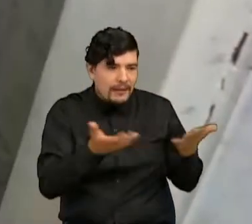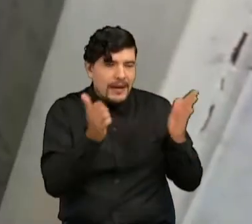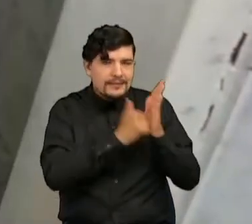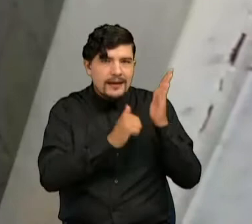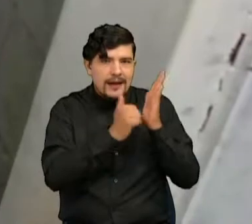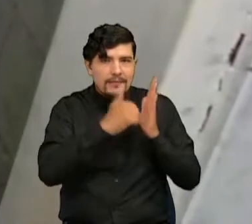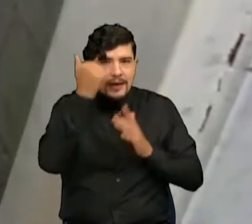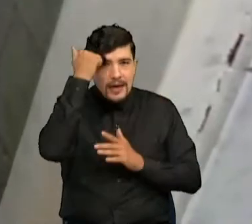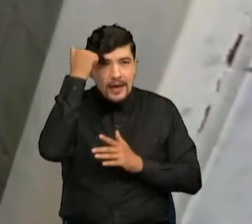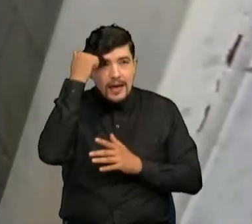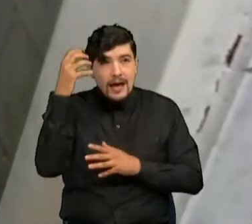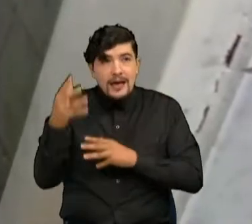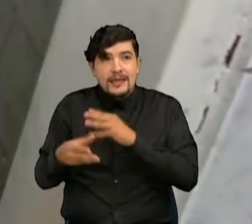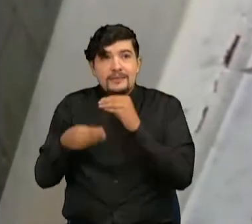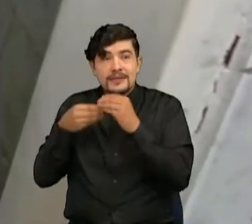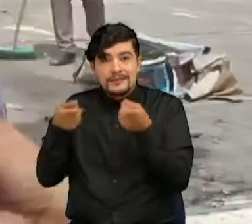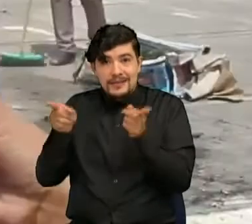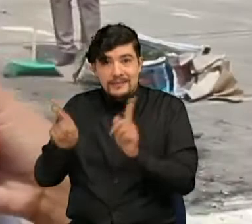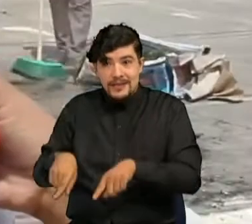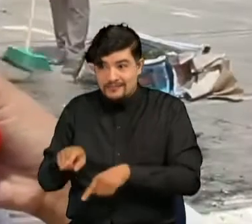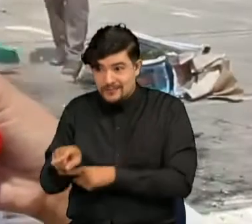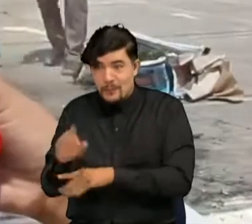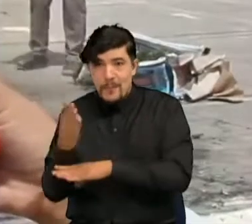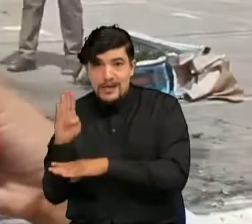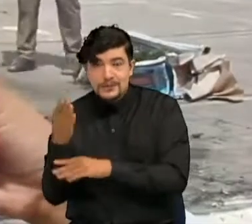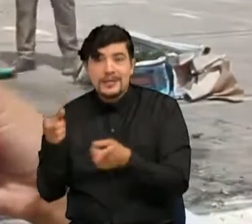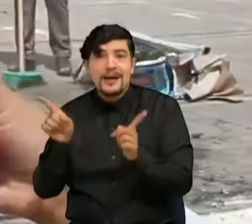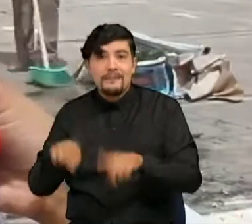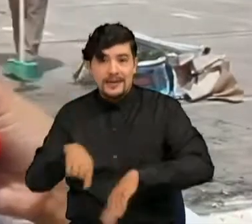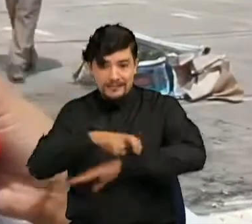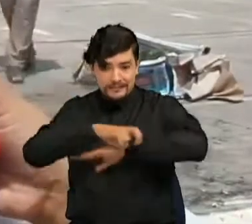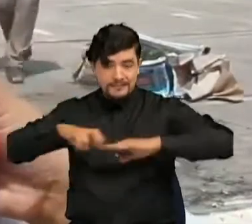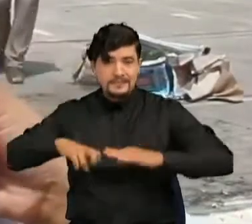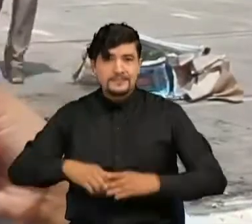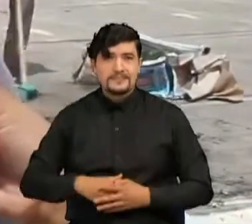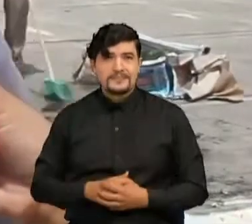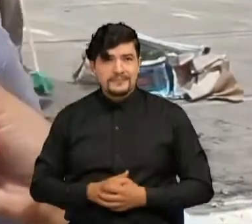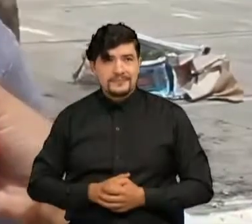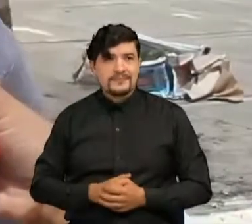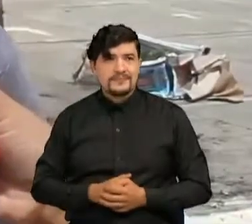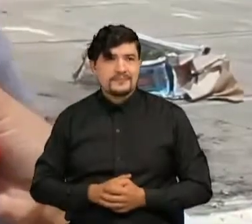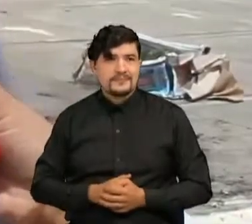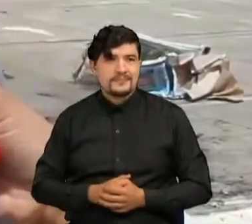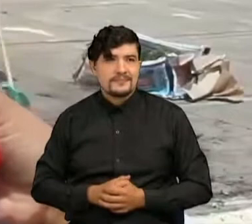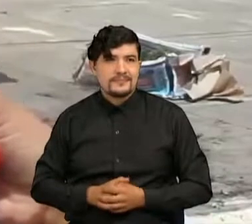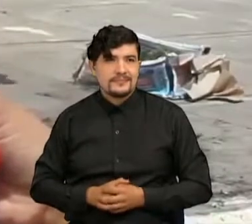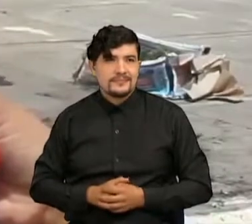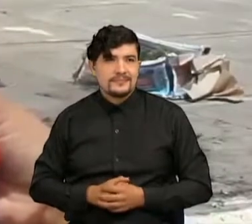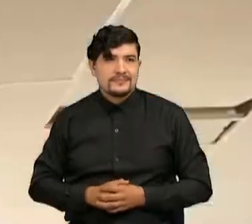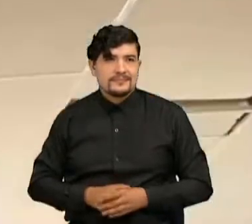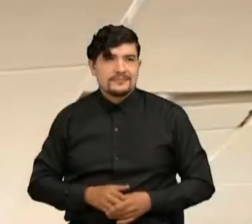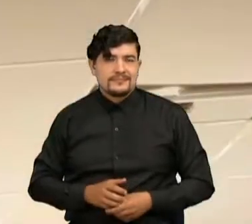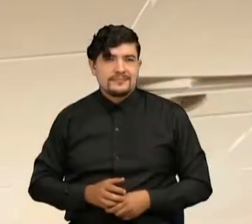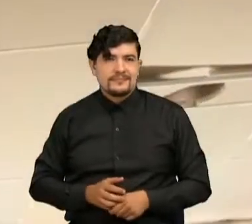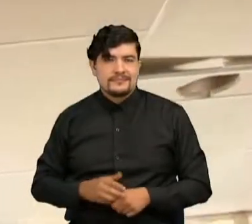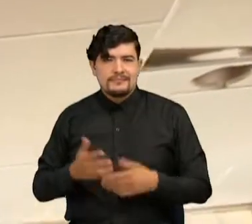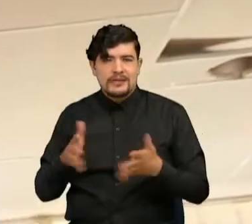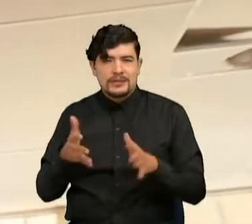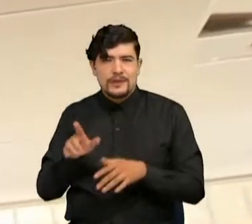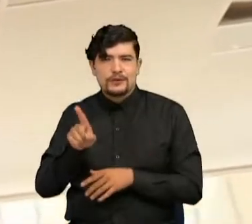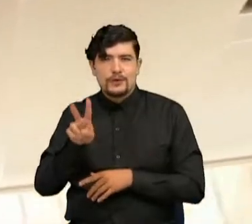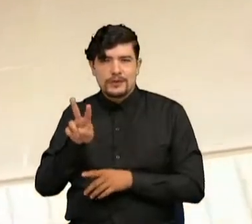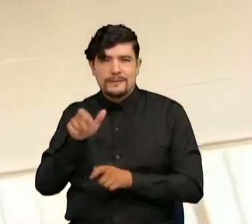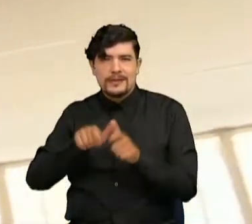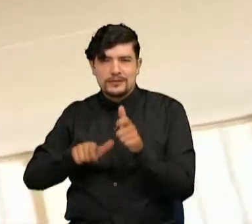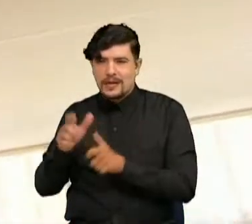hasta se llevaron las baterías sanitarias. Es que aquí me lo dejan aproximadamente unos 12 desadaptados y nadie